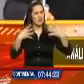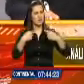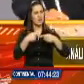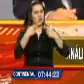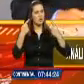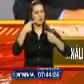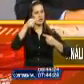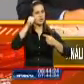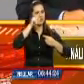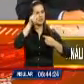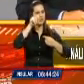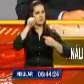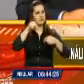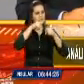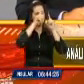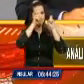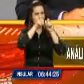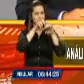de Gaza?